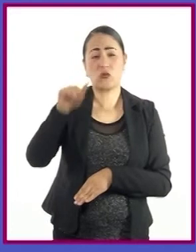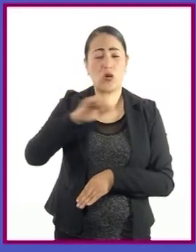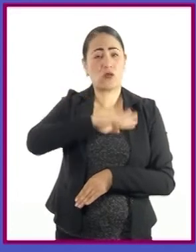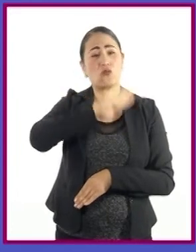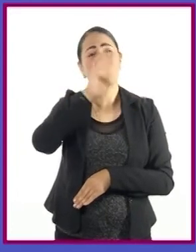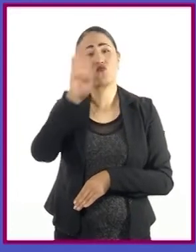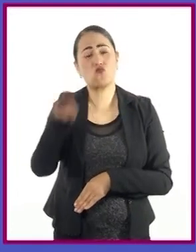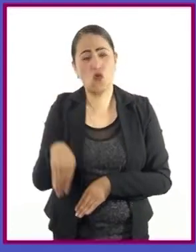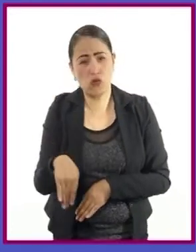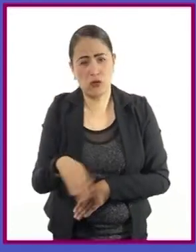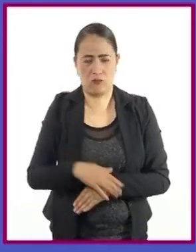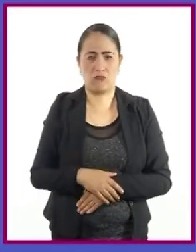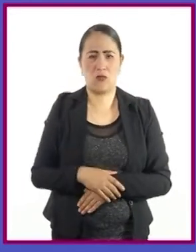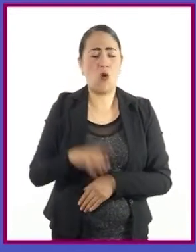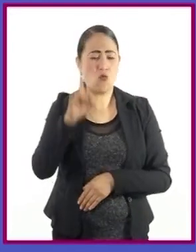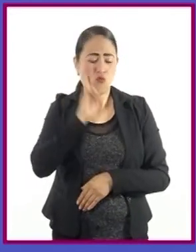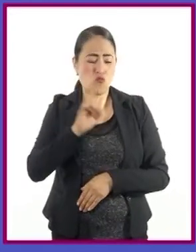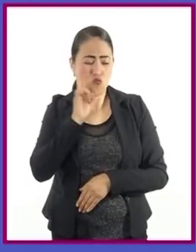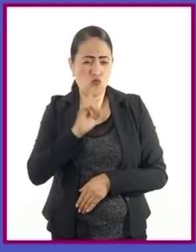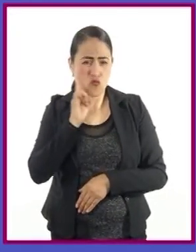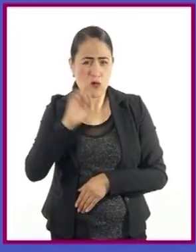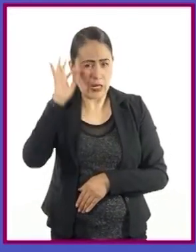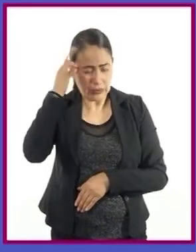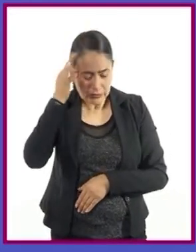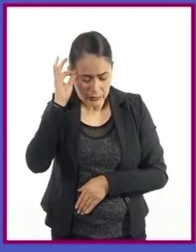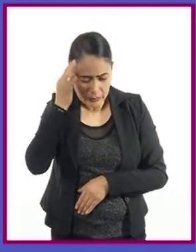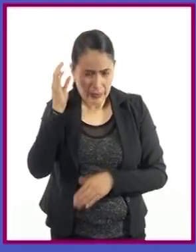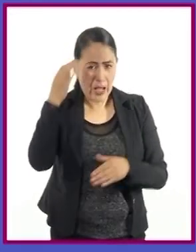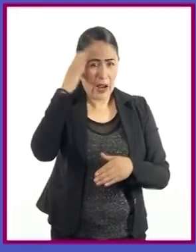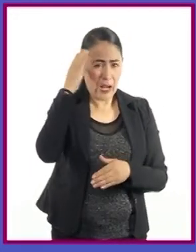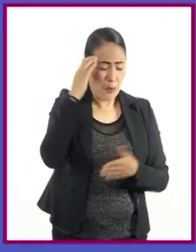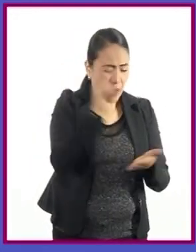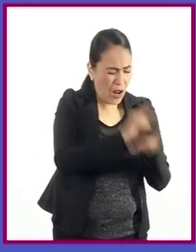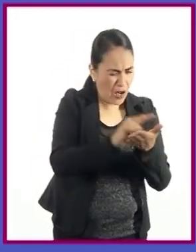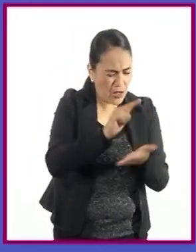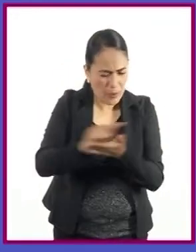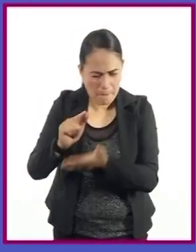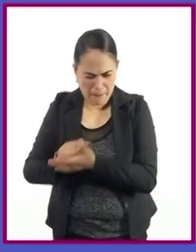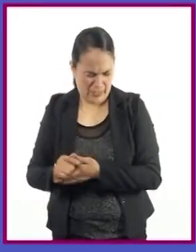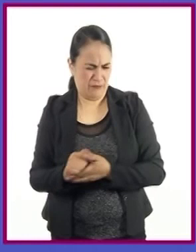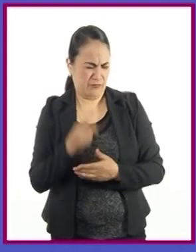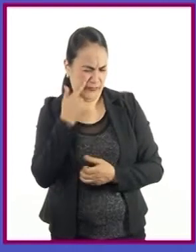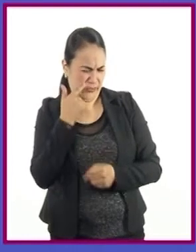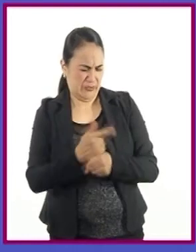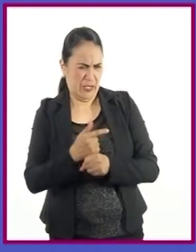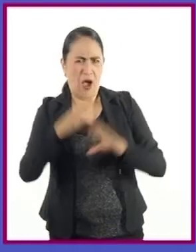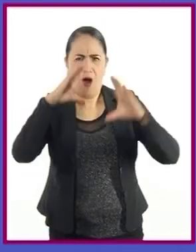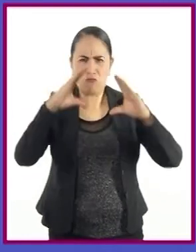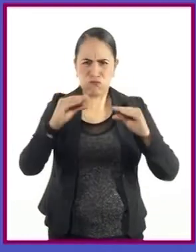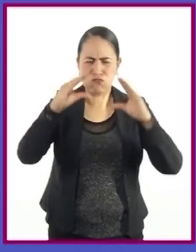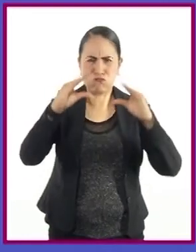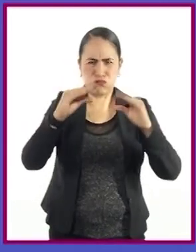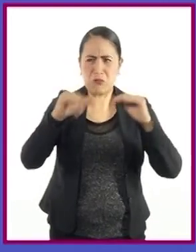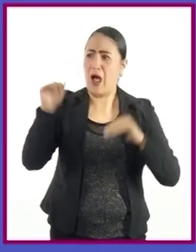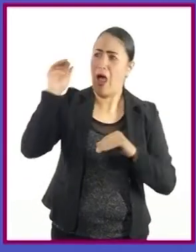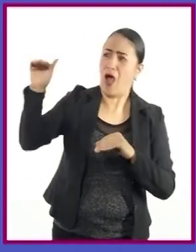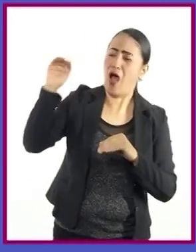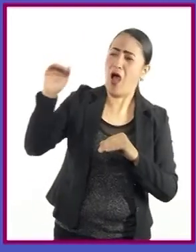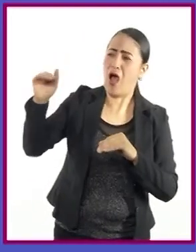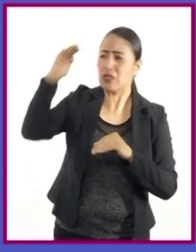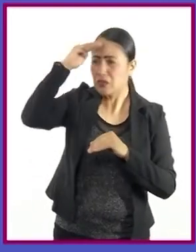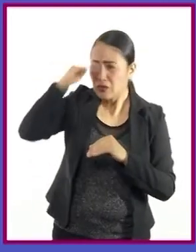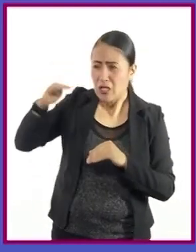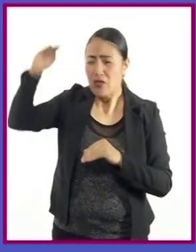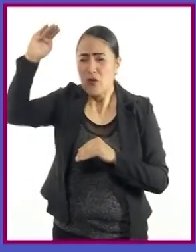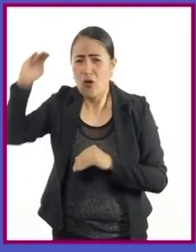que entró después a deshacer la cama, sola ya, miró un rato extrañada el almohadón. «Señor», llamó a Jordán en voz